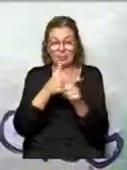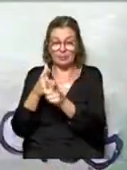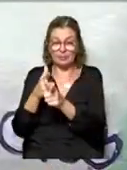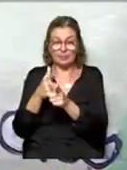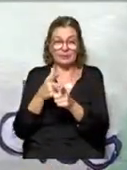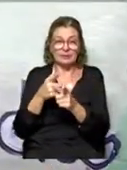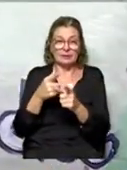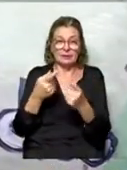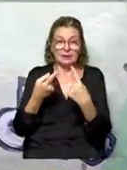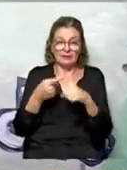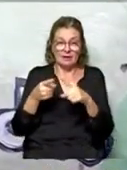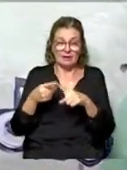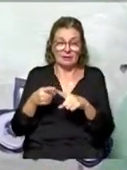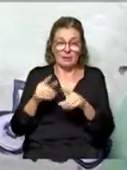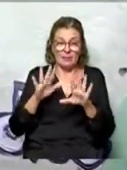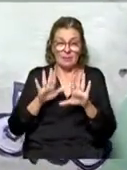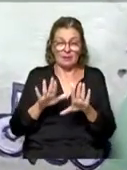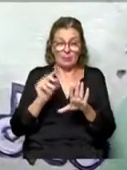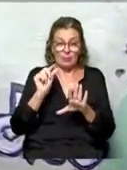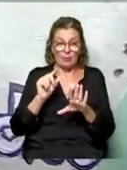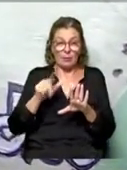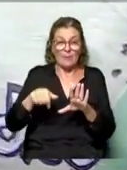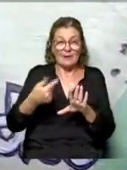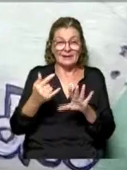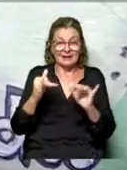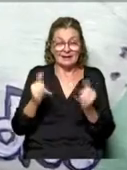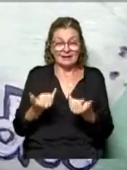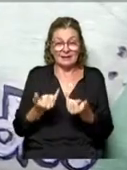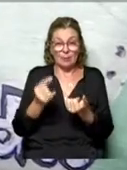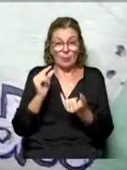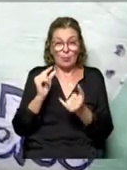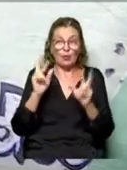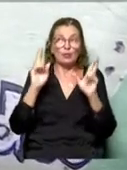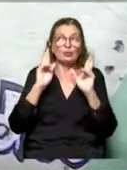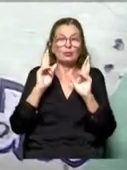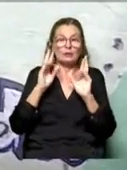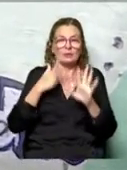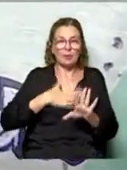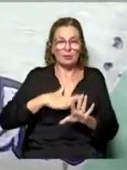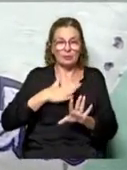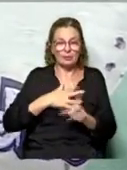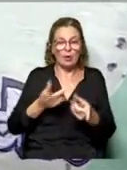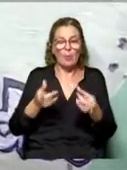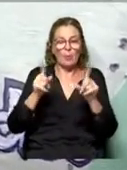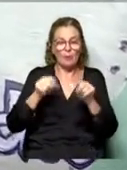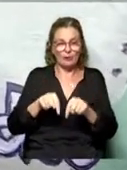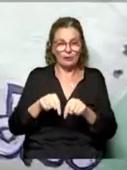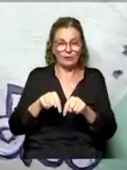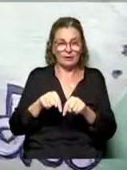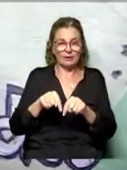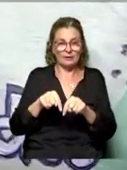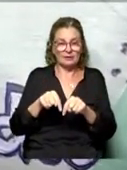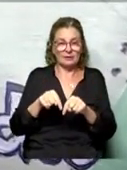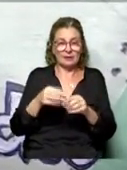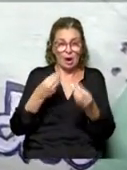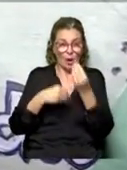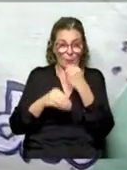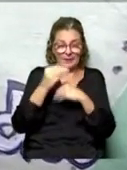demás. Y está ahí, paramos un poquito. Pero ya mañana, con un poquito de suerte, como está medio tranquilo, vamos a retomar la jornada de la